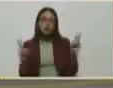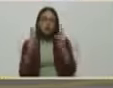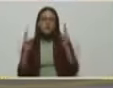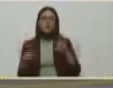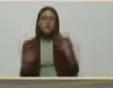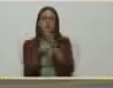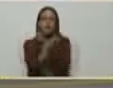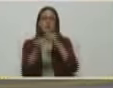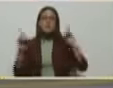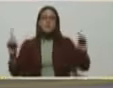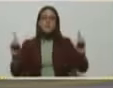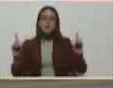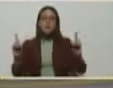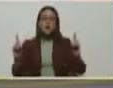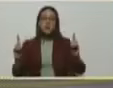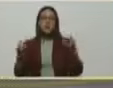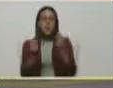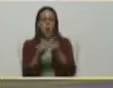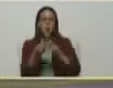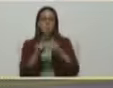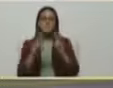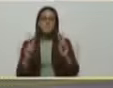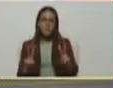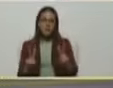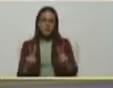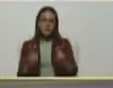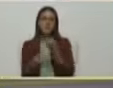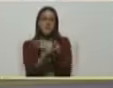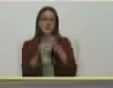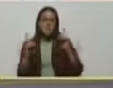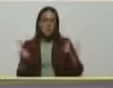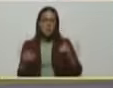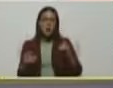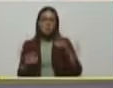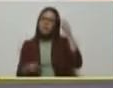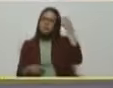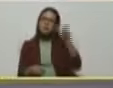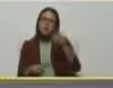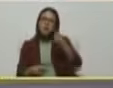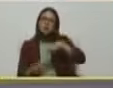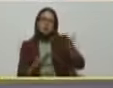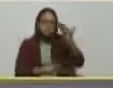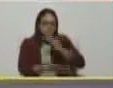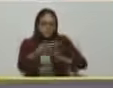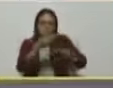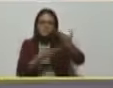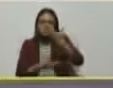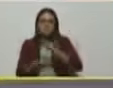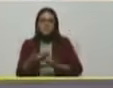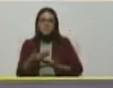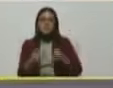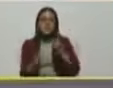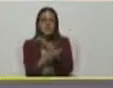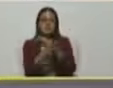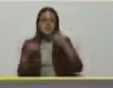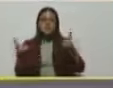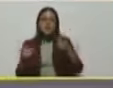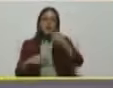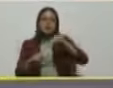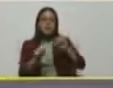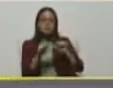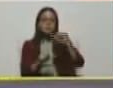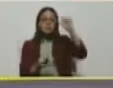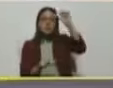diplomacia de paz, la diplomacia para la cooperación y la diplomacia para el desarrollo.